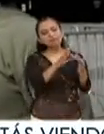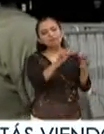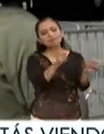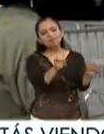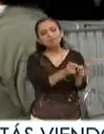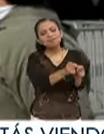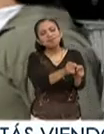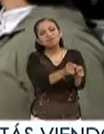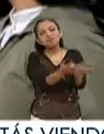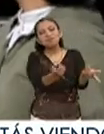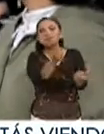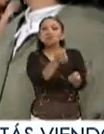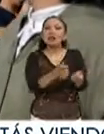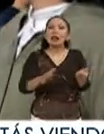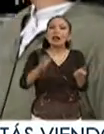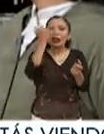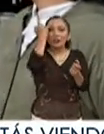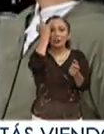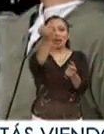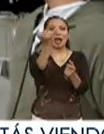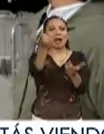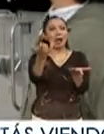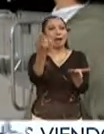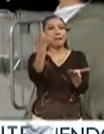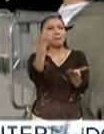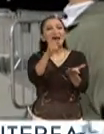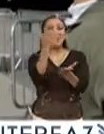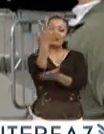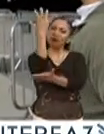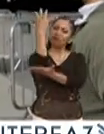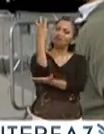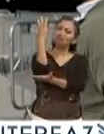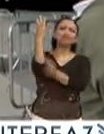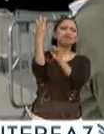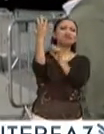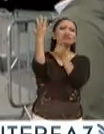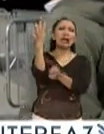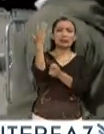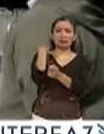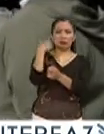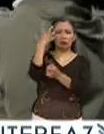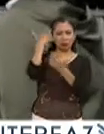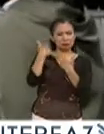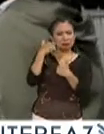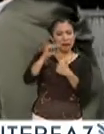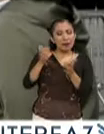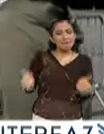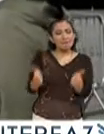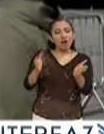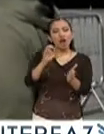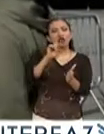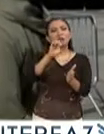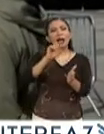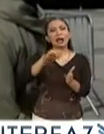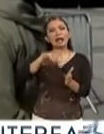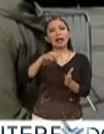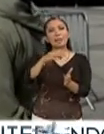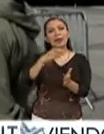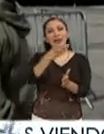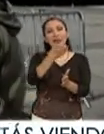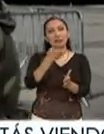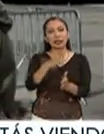un poco la idea, la intención de esta mano, que tengo entendido también la impulsó Oscar Niemeyer.